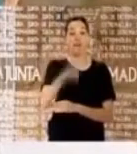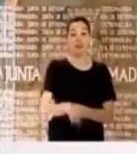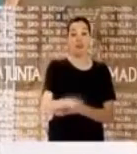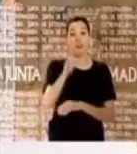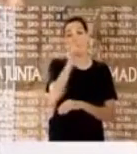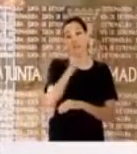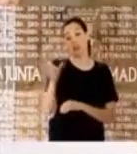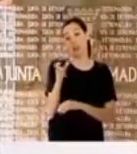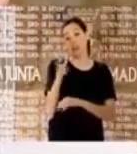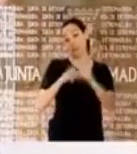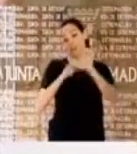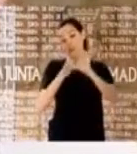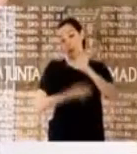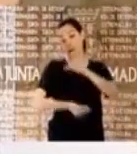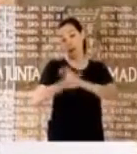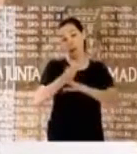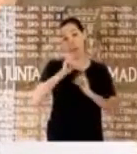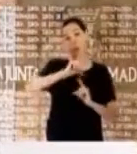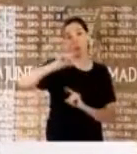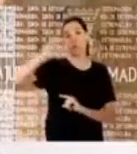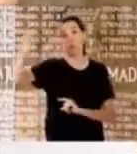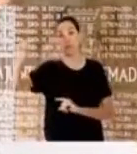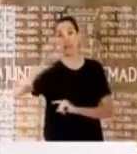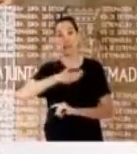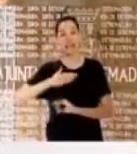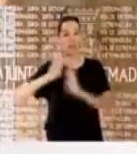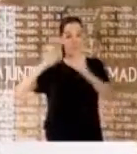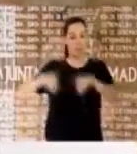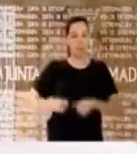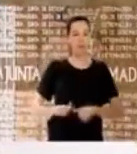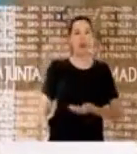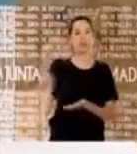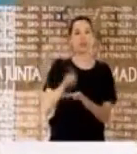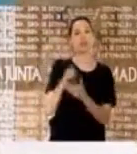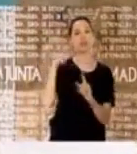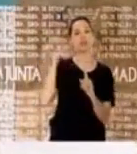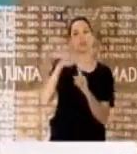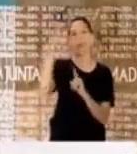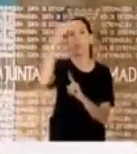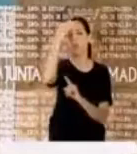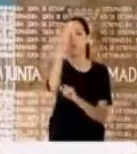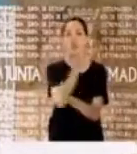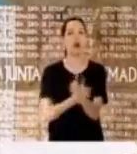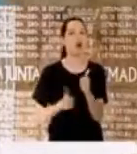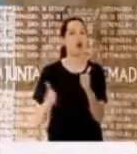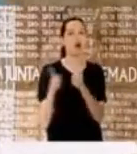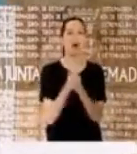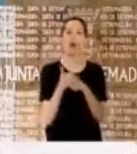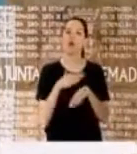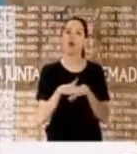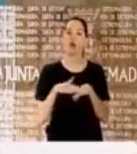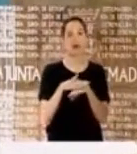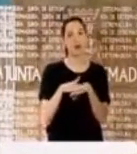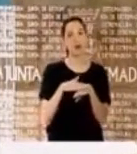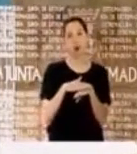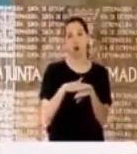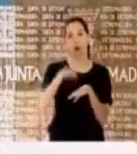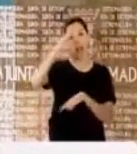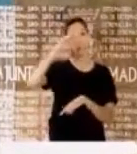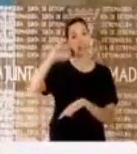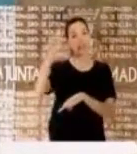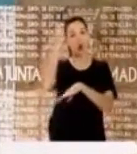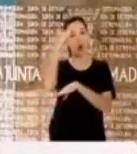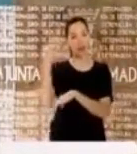han ido es uno de los objetivos principales que tiene este Gobierno. Recuperar el talento de los jóvenes que